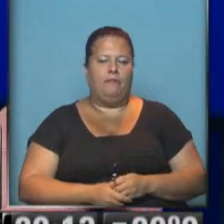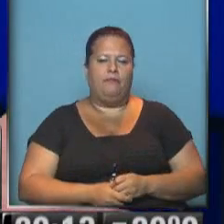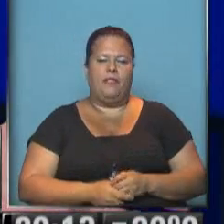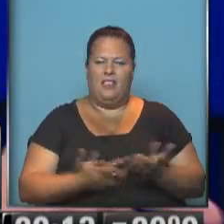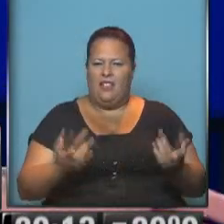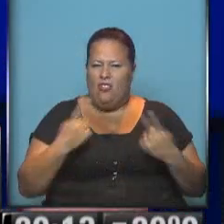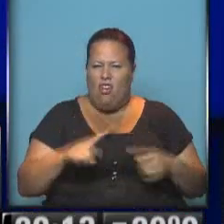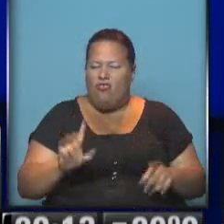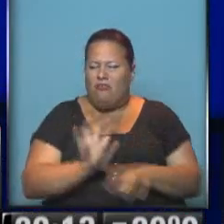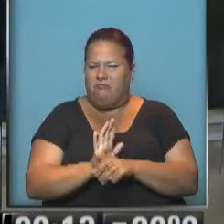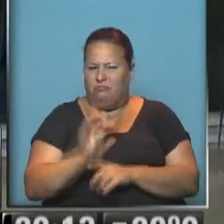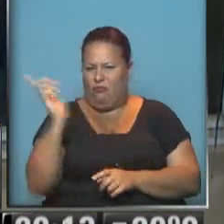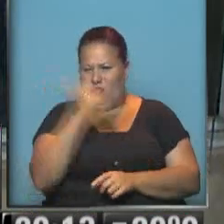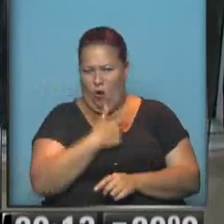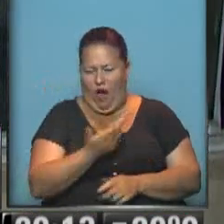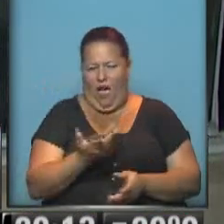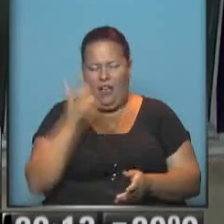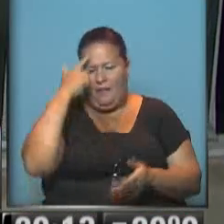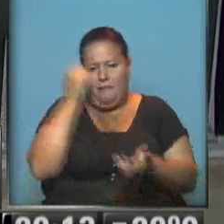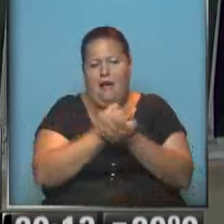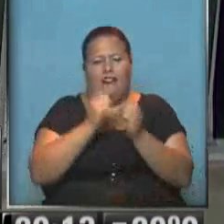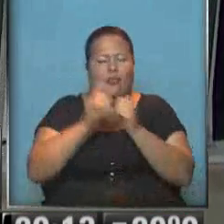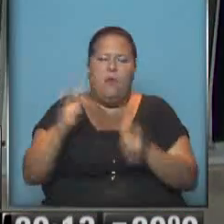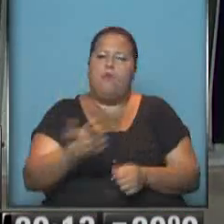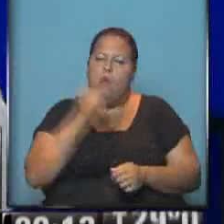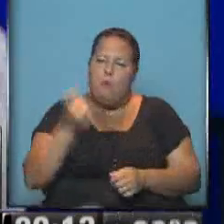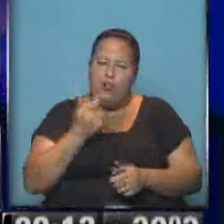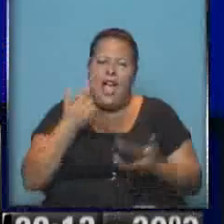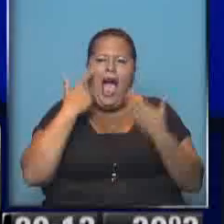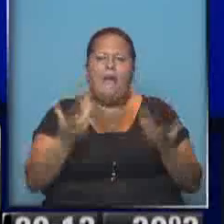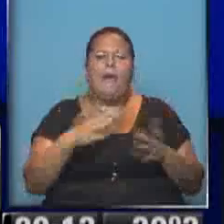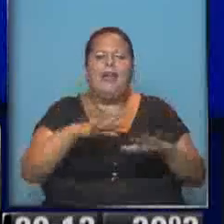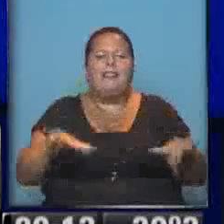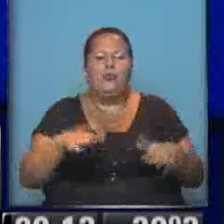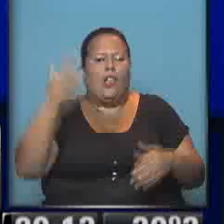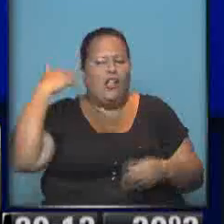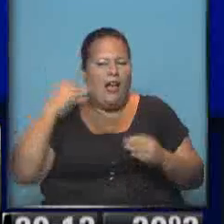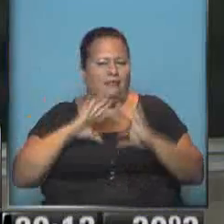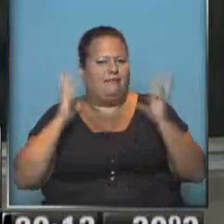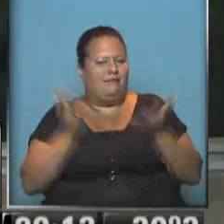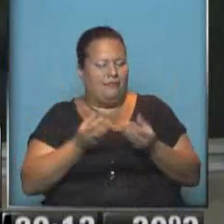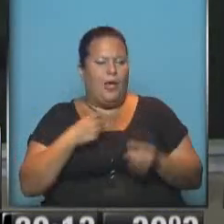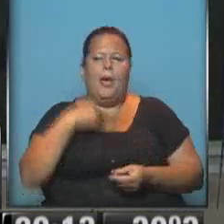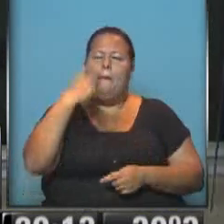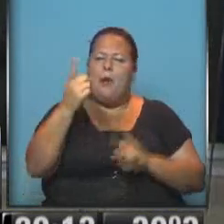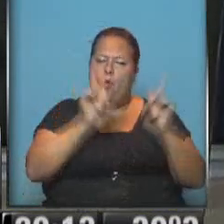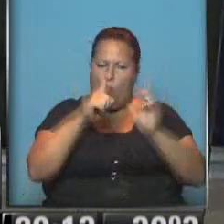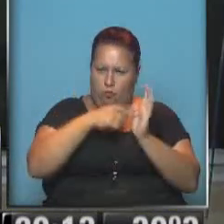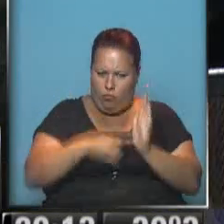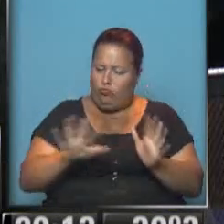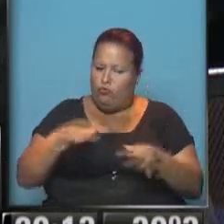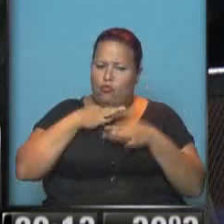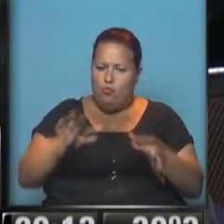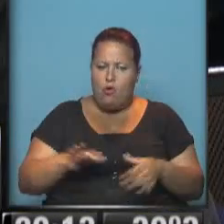Estas cosas son anecdóticas, pero son muy importantes, sí, claro, de ver el entorno que tuvimos. Déjame preguntarle, claro, algunas cosas. Las que